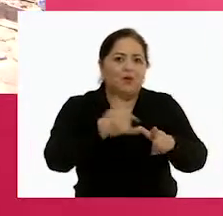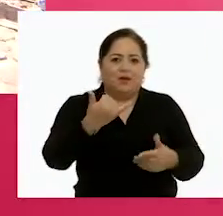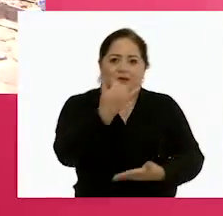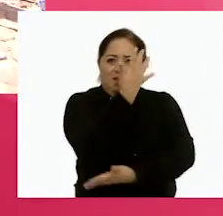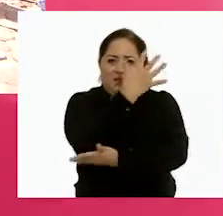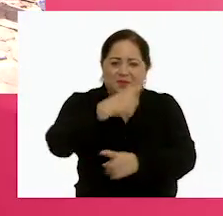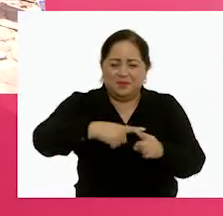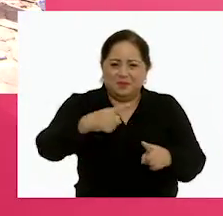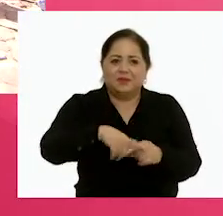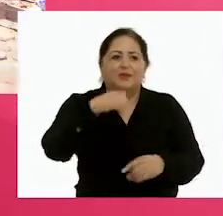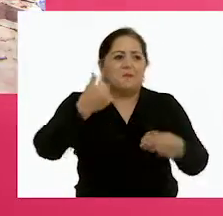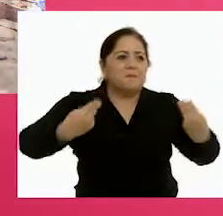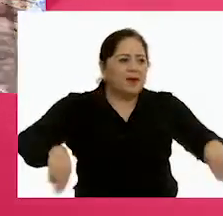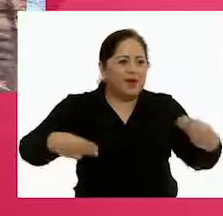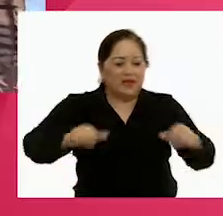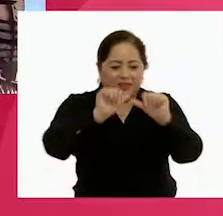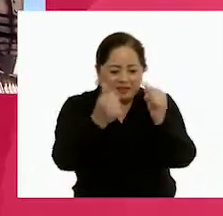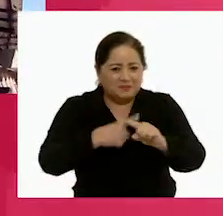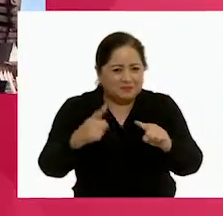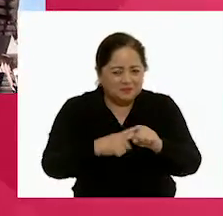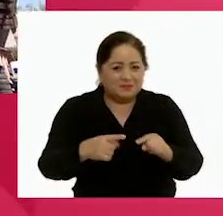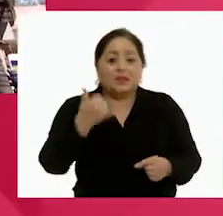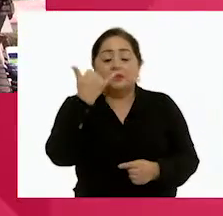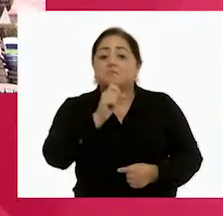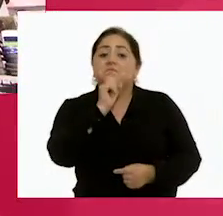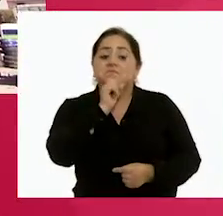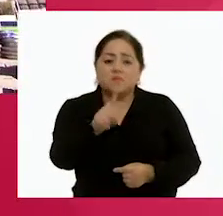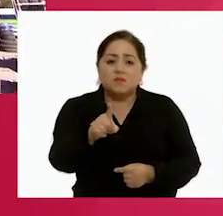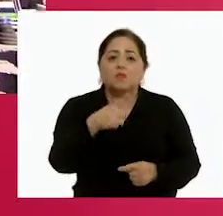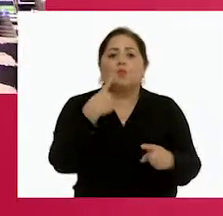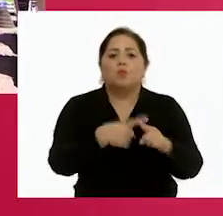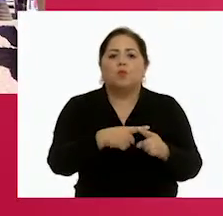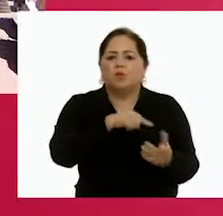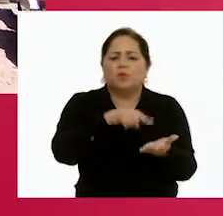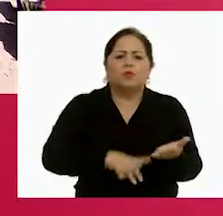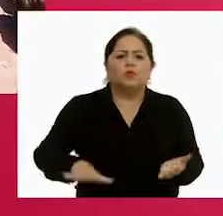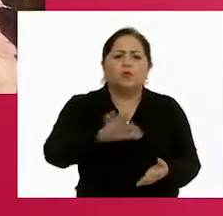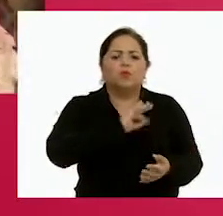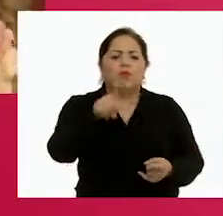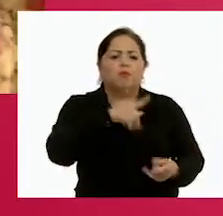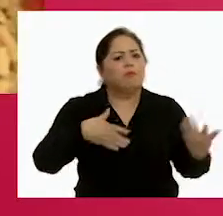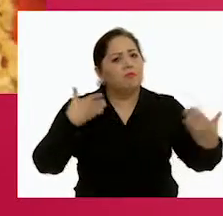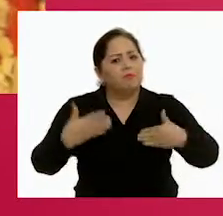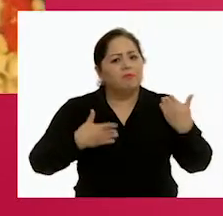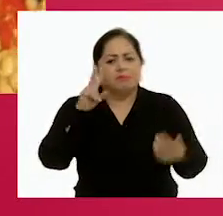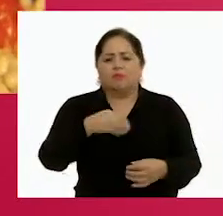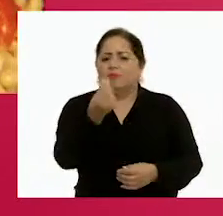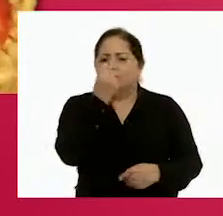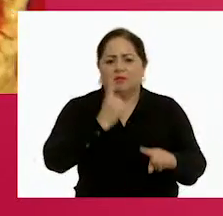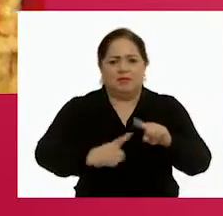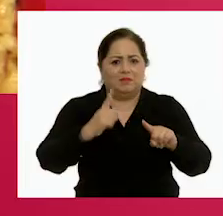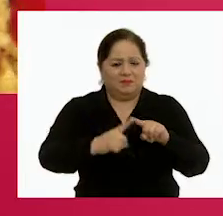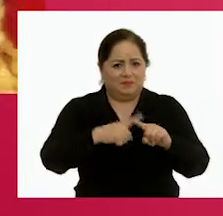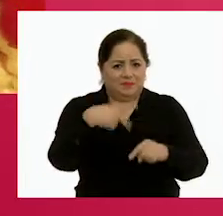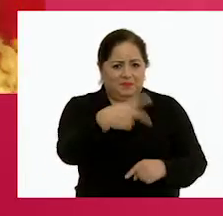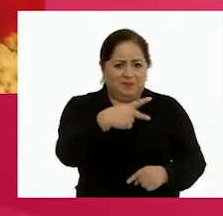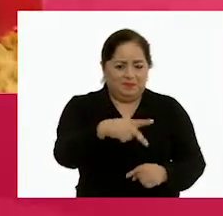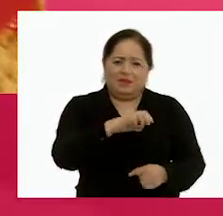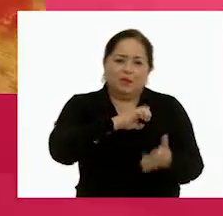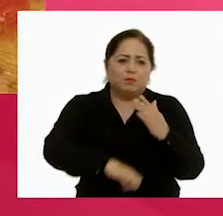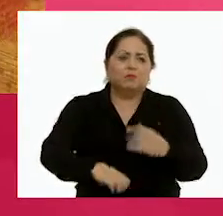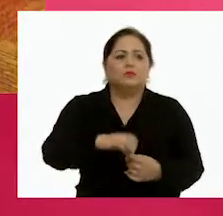su inigualable mercado de artesanías y también por los sitios donde se pueden disfrutar deliciosos platillos típicos como